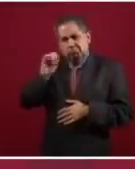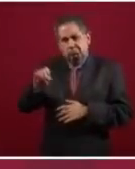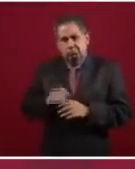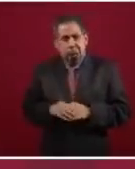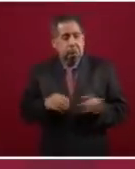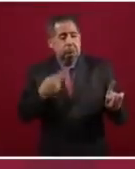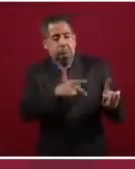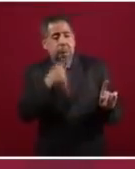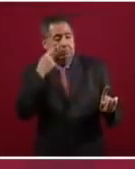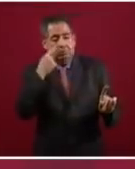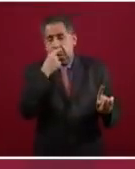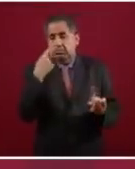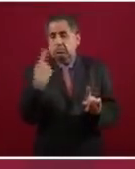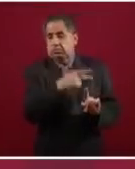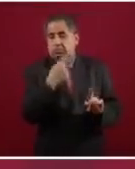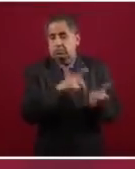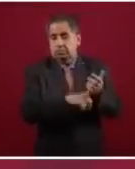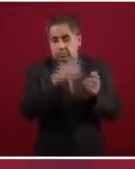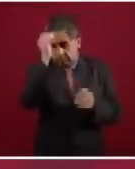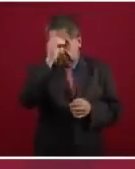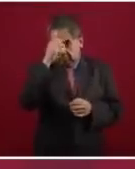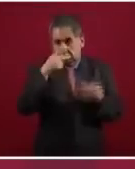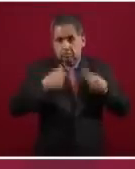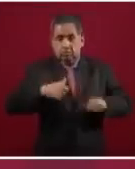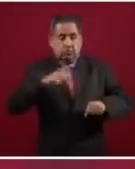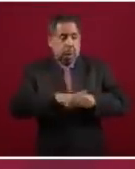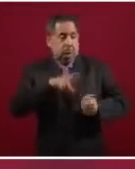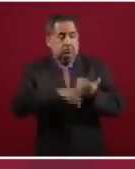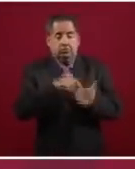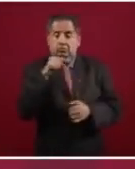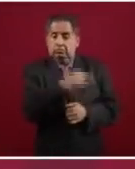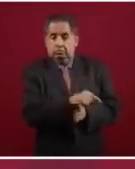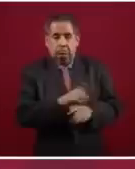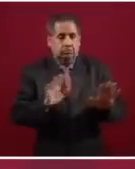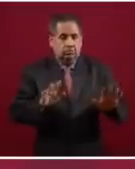es un punto de vista personal.